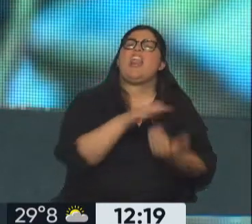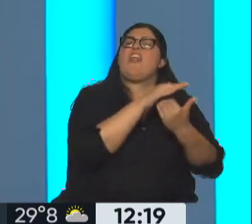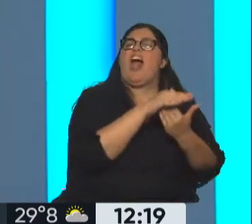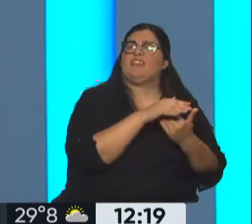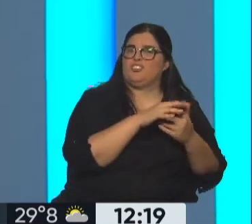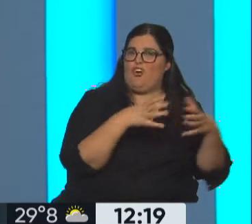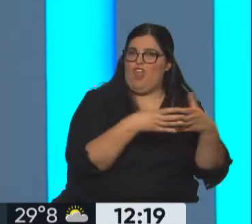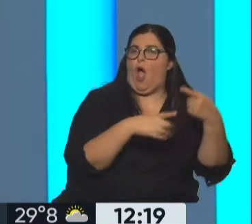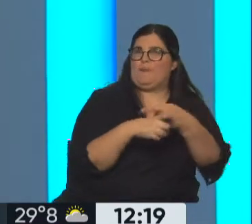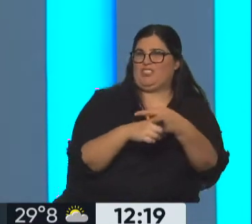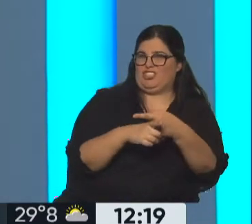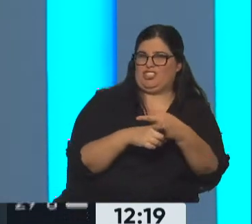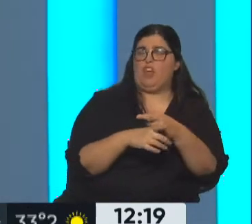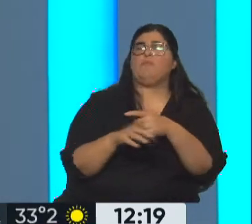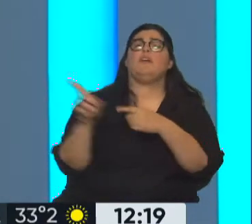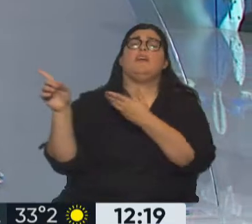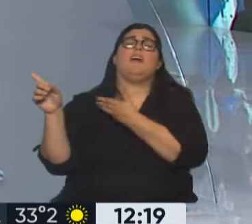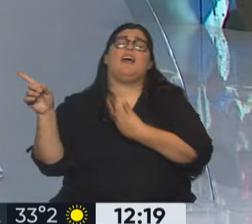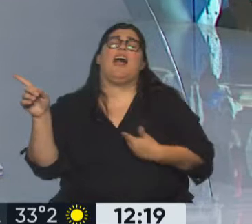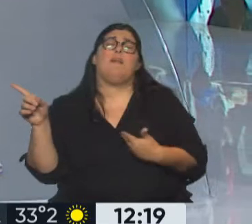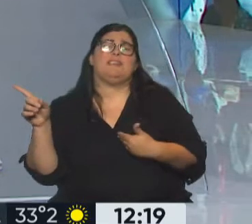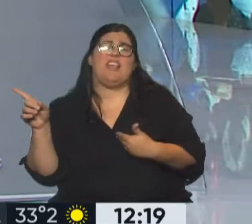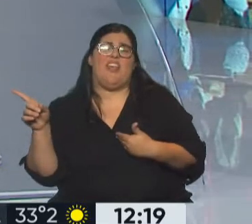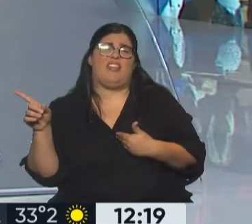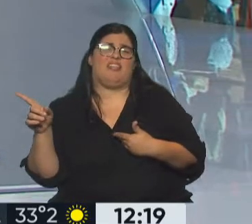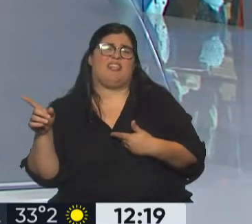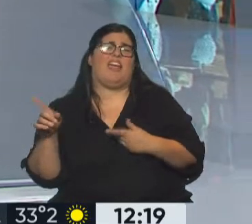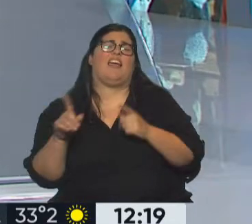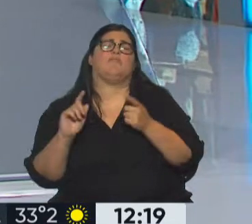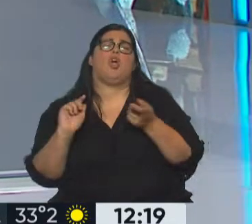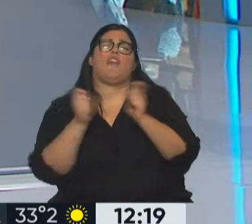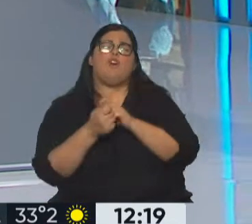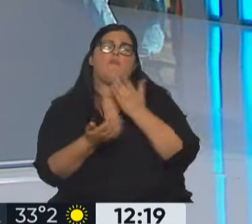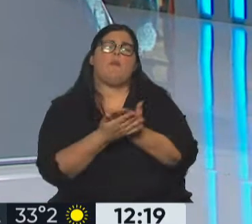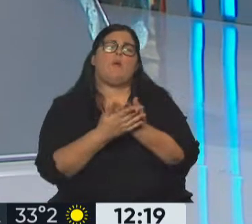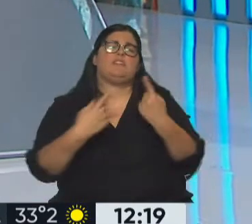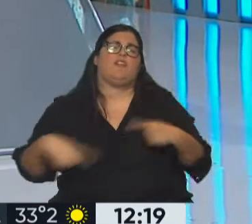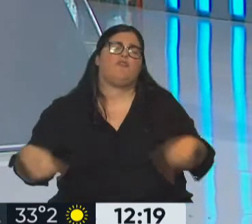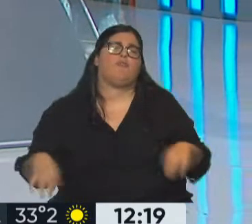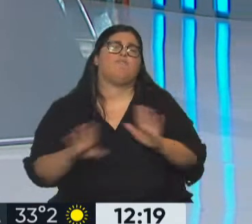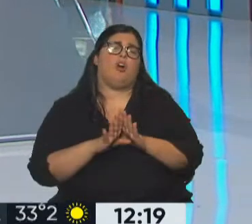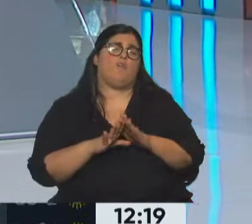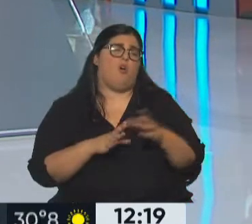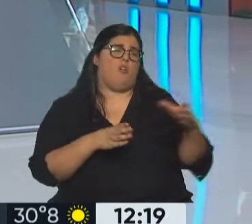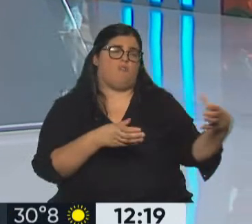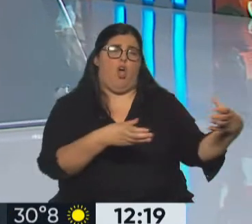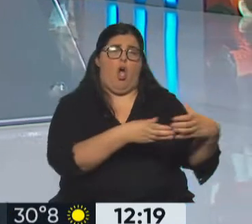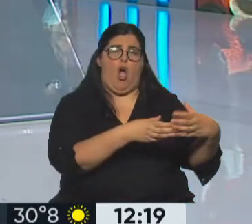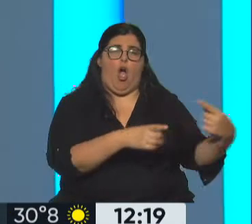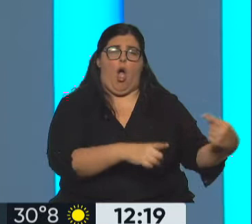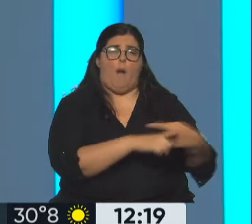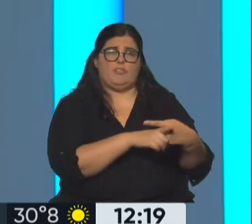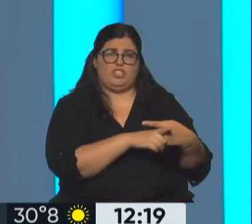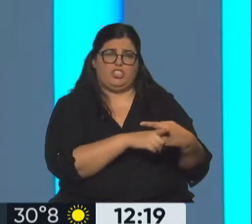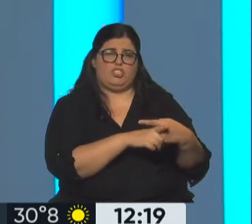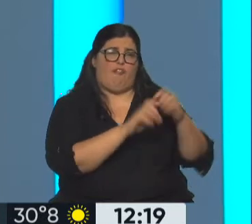diferencias, digamos, ¿hasta dónde AMLO los está subiendo al ring? Me preguntaría yo, ¿no? Es un poco la pregunta que yo traigo. ¿Hasta dónde está subiendo al ring a una oposición que está